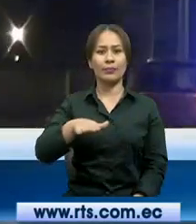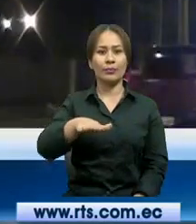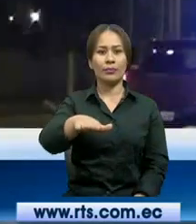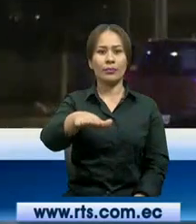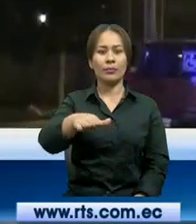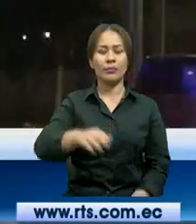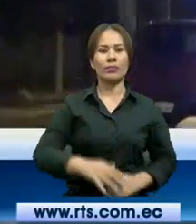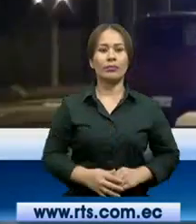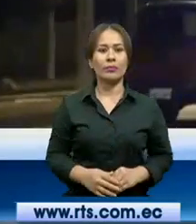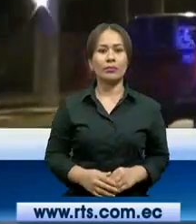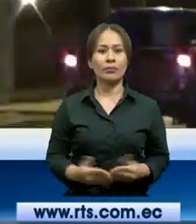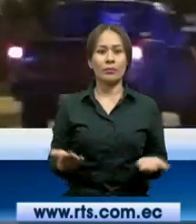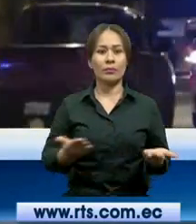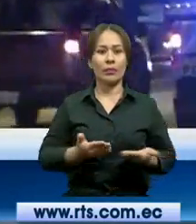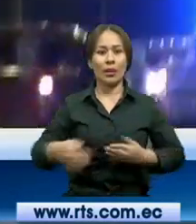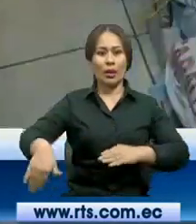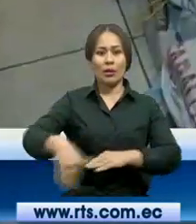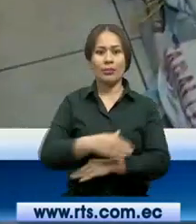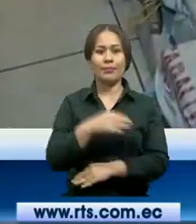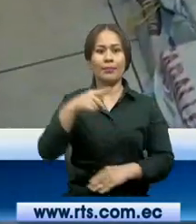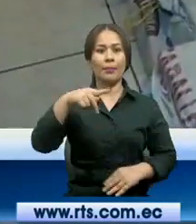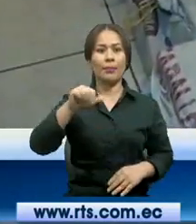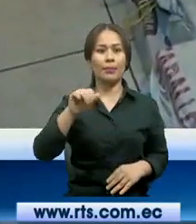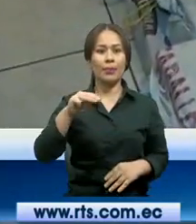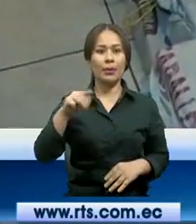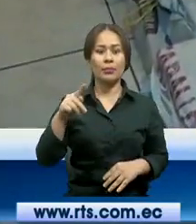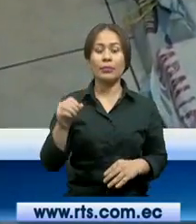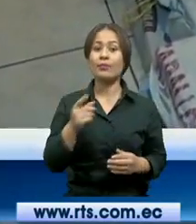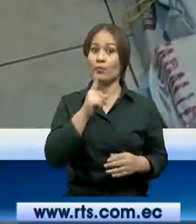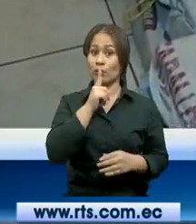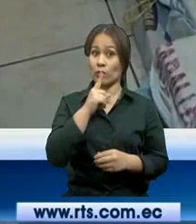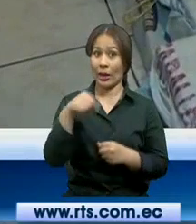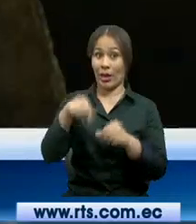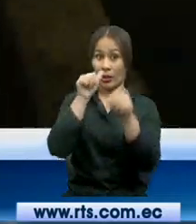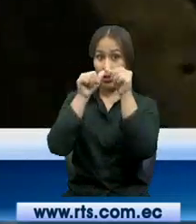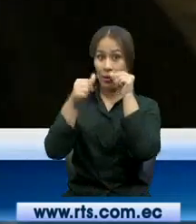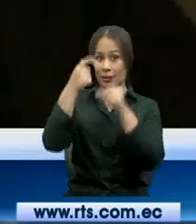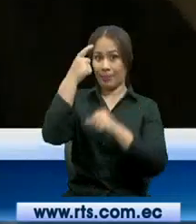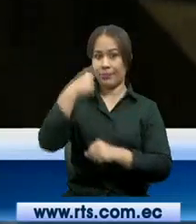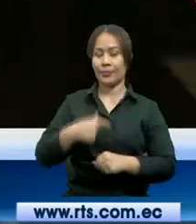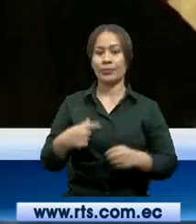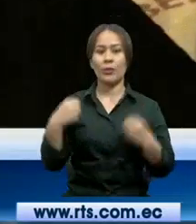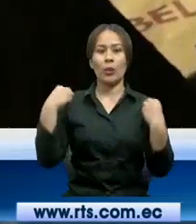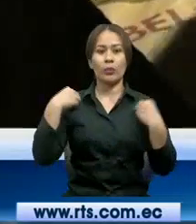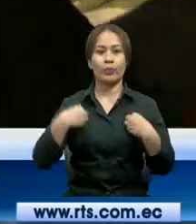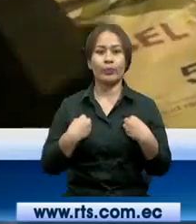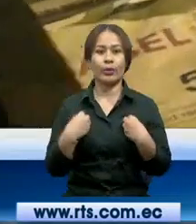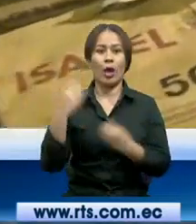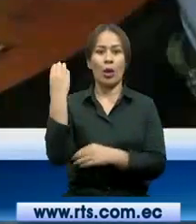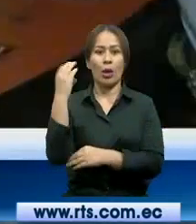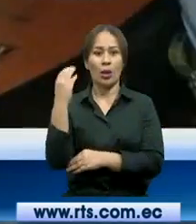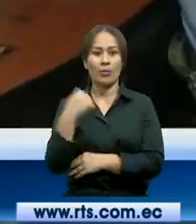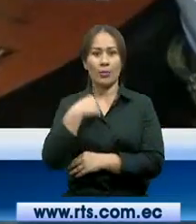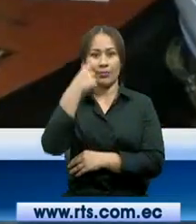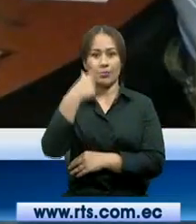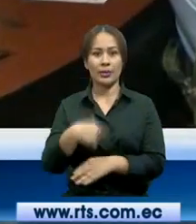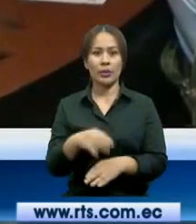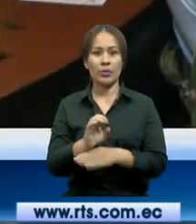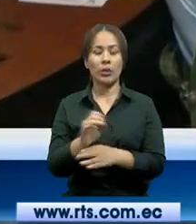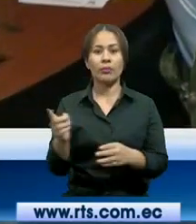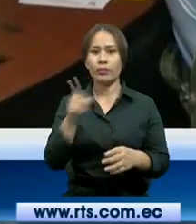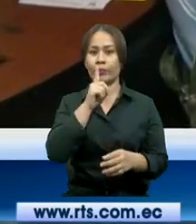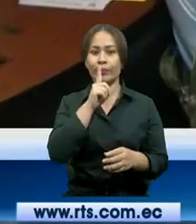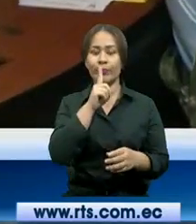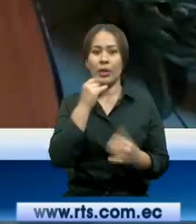Palemón, en el sector del Pampón. El alcaloide era trasladado por un ecuatoriano y un colombiano, quienes fueron detenidos